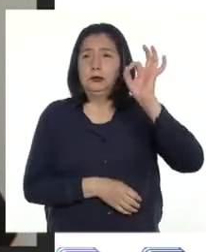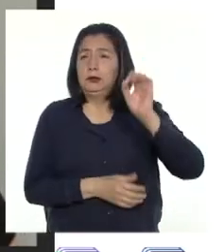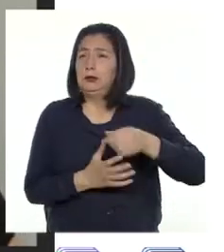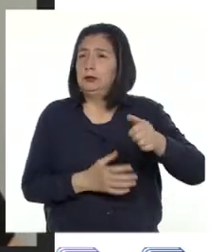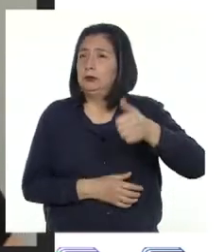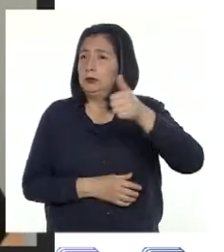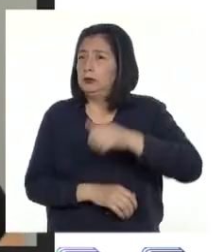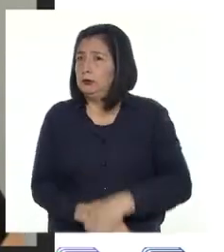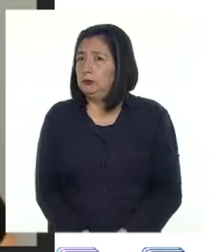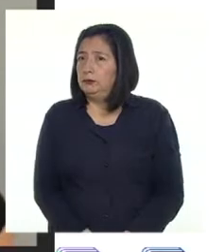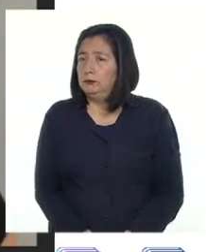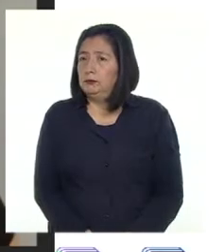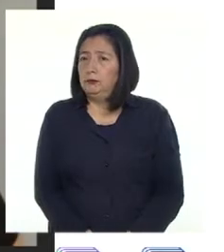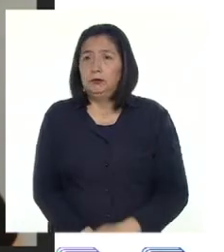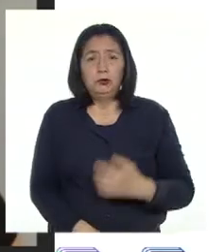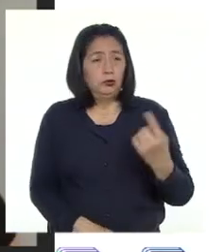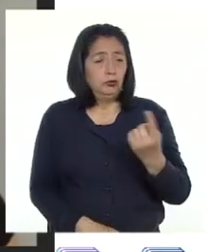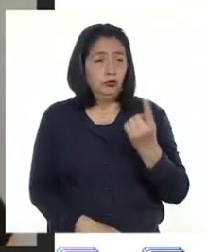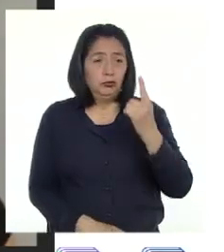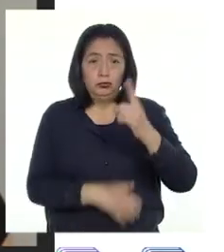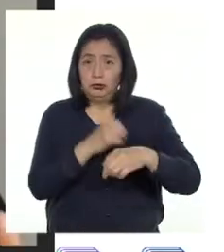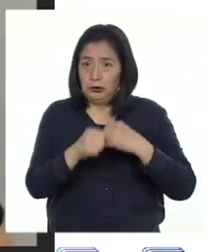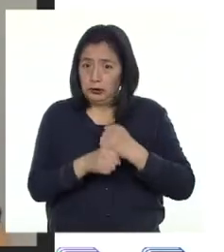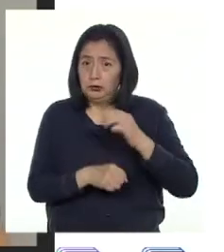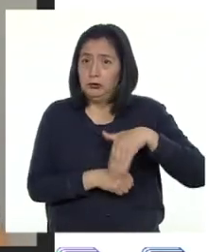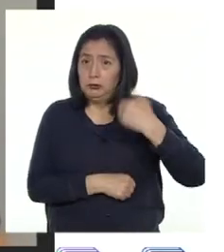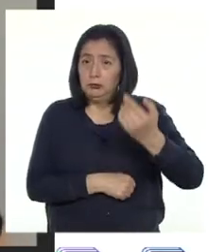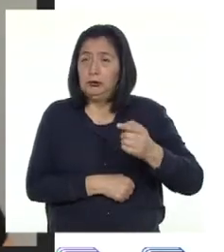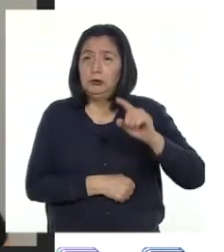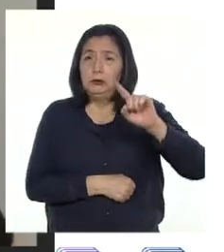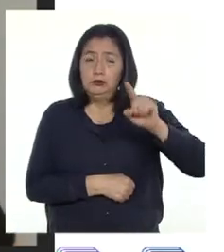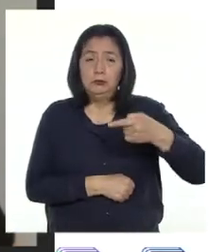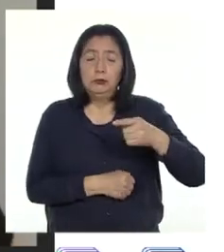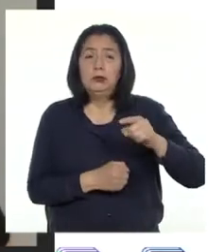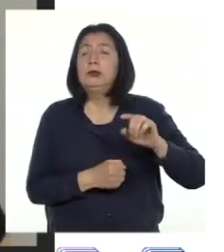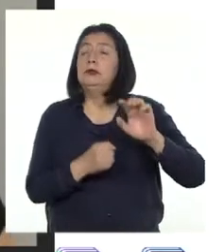las autoridades. Y solo un año después, en